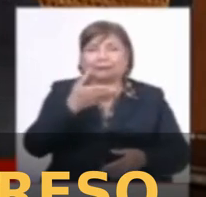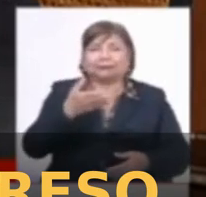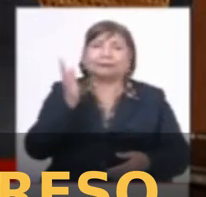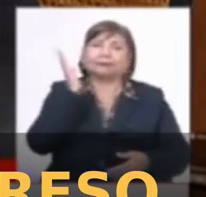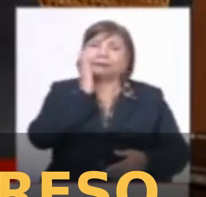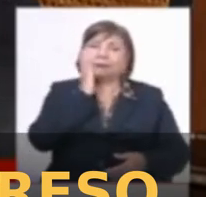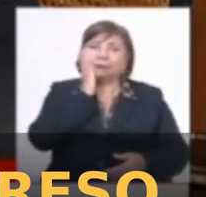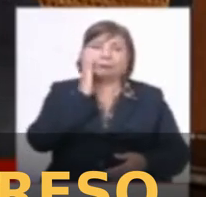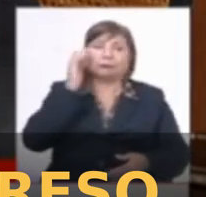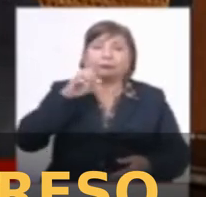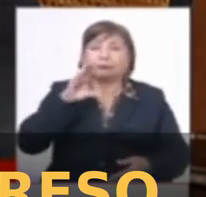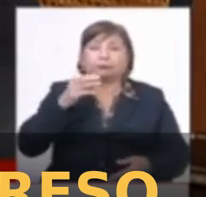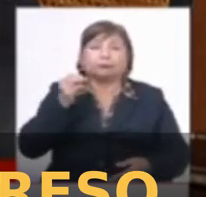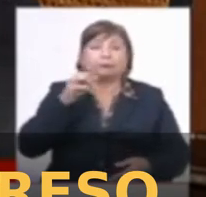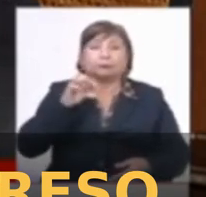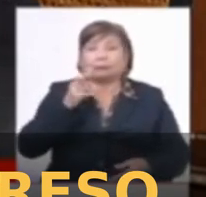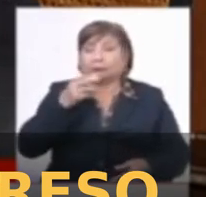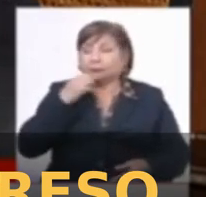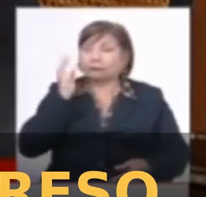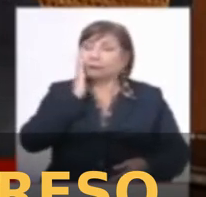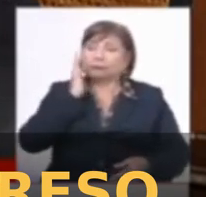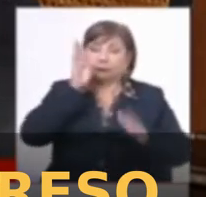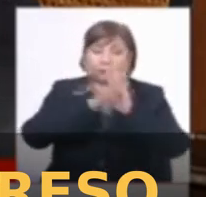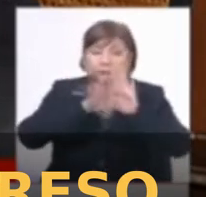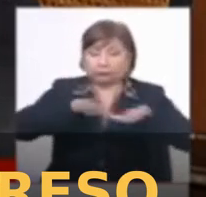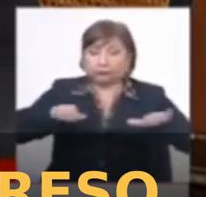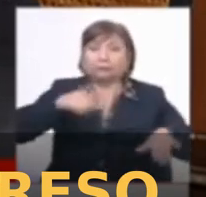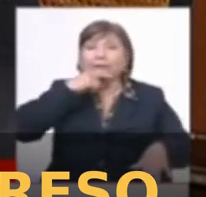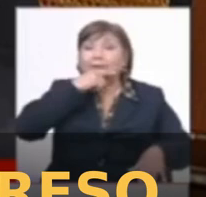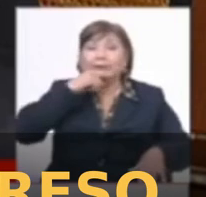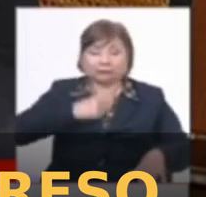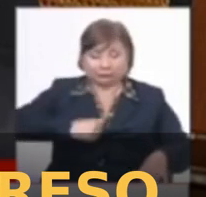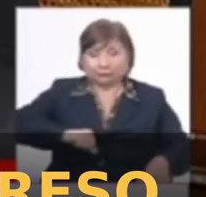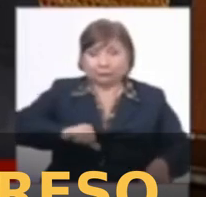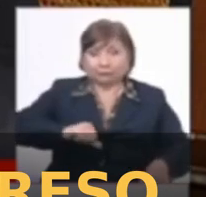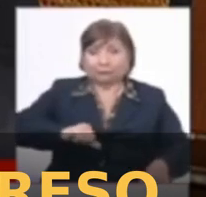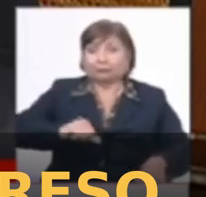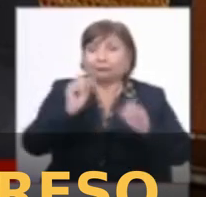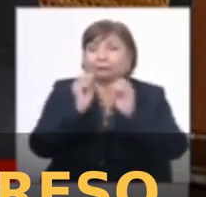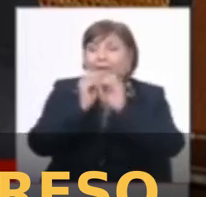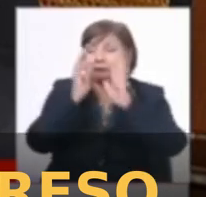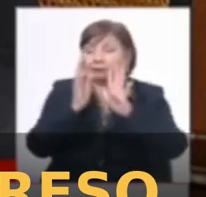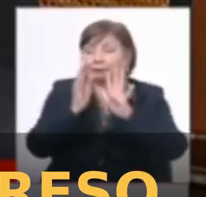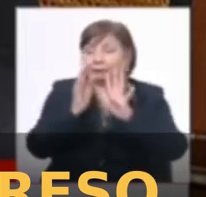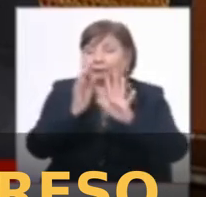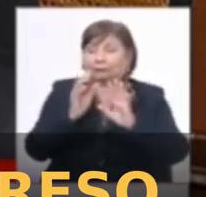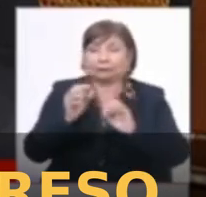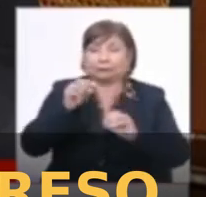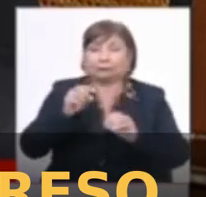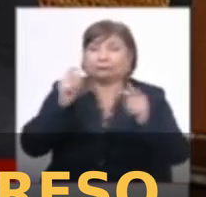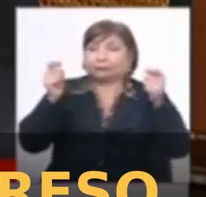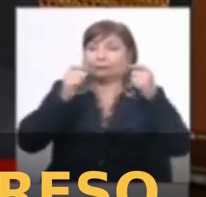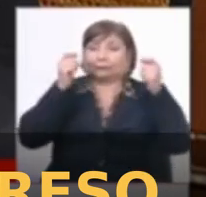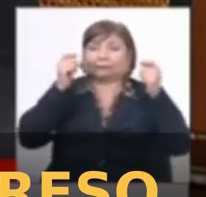madrina de confirmación de sus menores hijas. El día que iba a ser esta